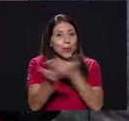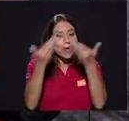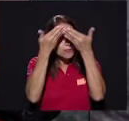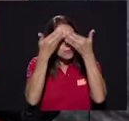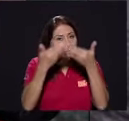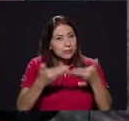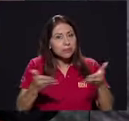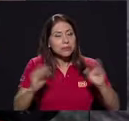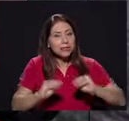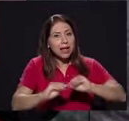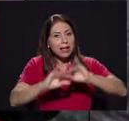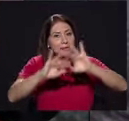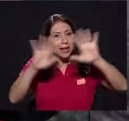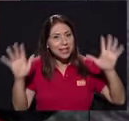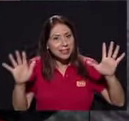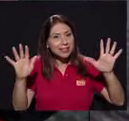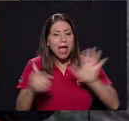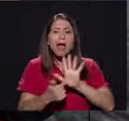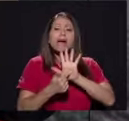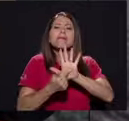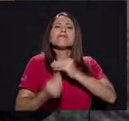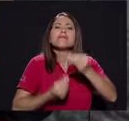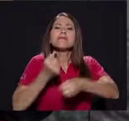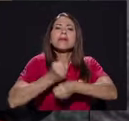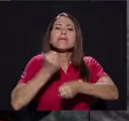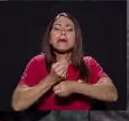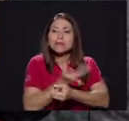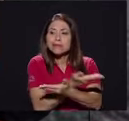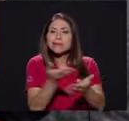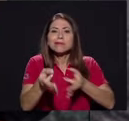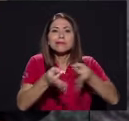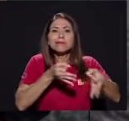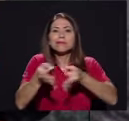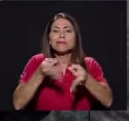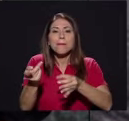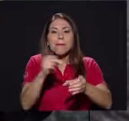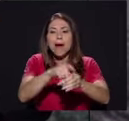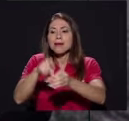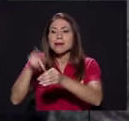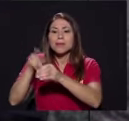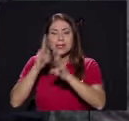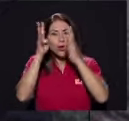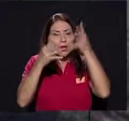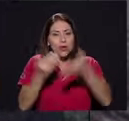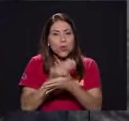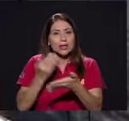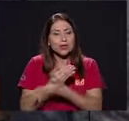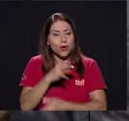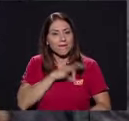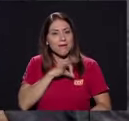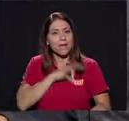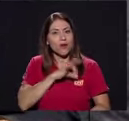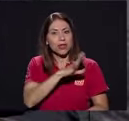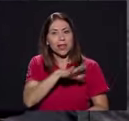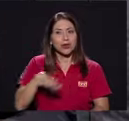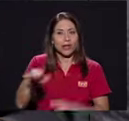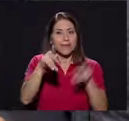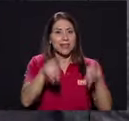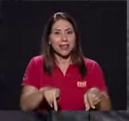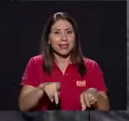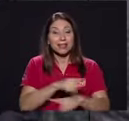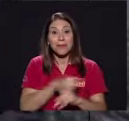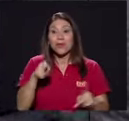de apertura, de transparencia, rendición de cuentas, de participación e innovación en favor de los habitantes.